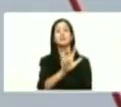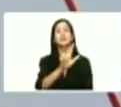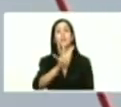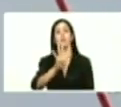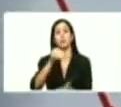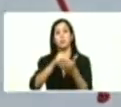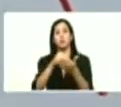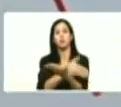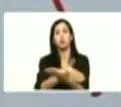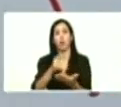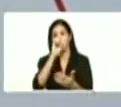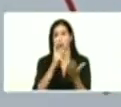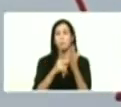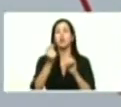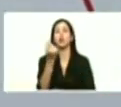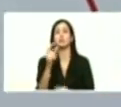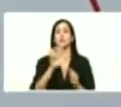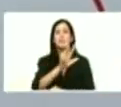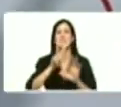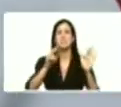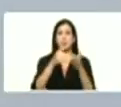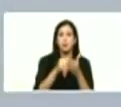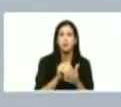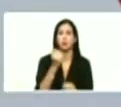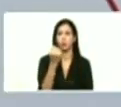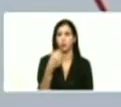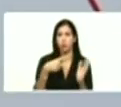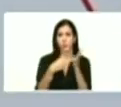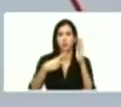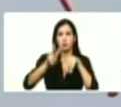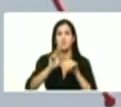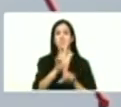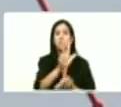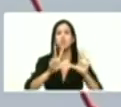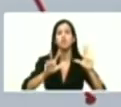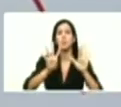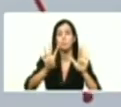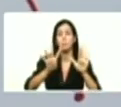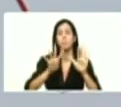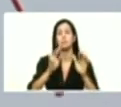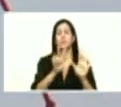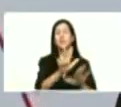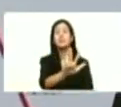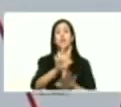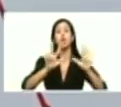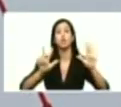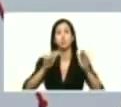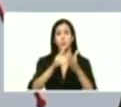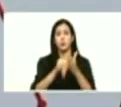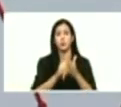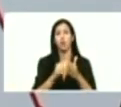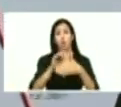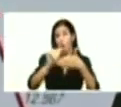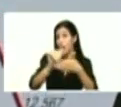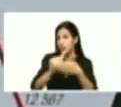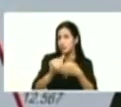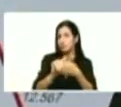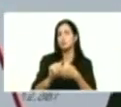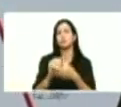2011 37 mil 2012 48 mil por año dólares 2013